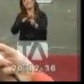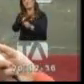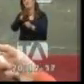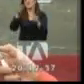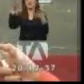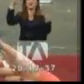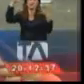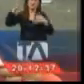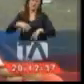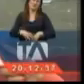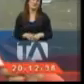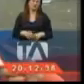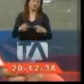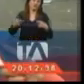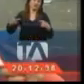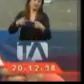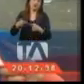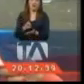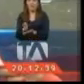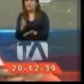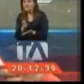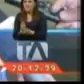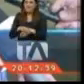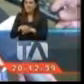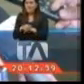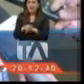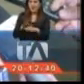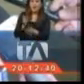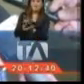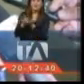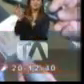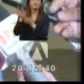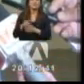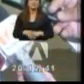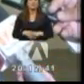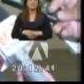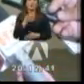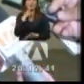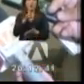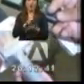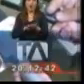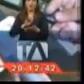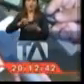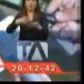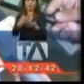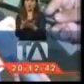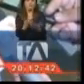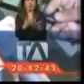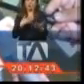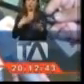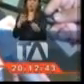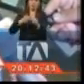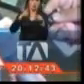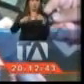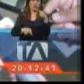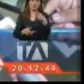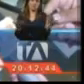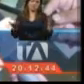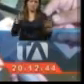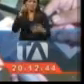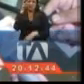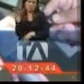ser un ejercicio de cacería de brujas de ver quién se lleva el trofeo. Mandó una carta justificando su inasistencia. Yo creo que